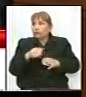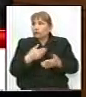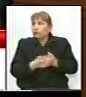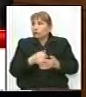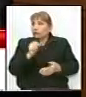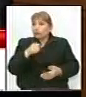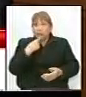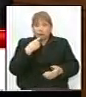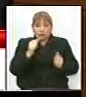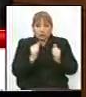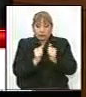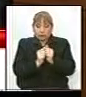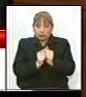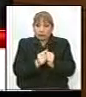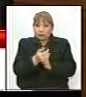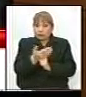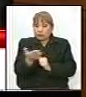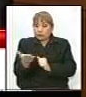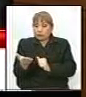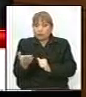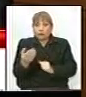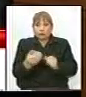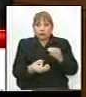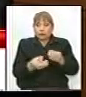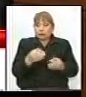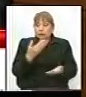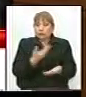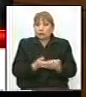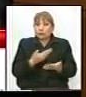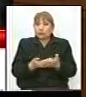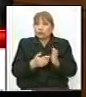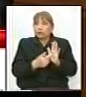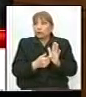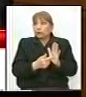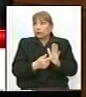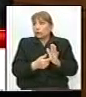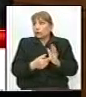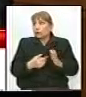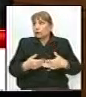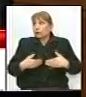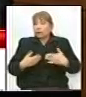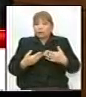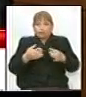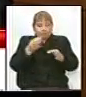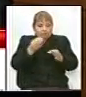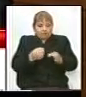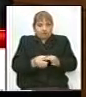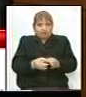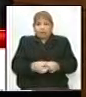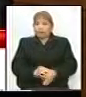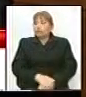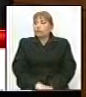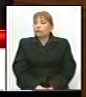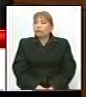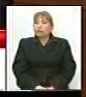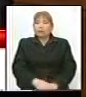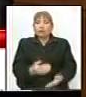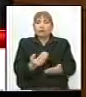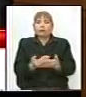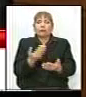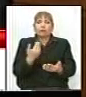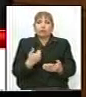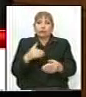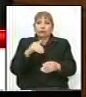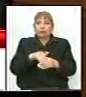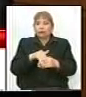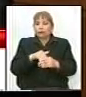si con esa documentación el Jurado Nacional de Elecciones de oficio puede tomar una determinación antes del proceso